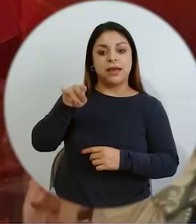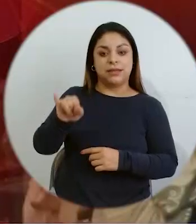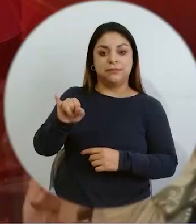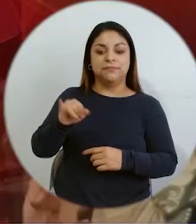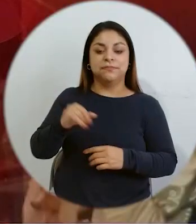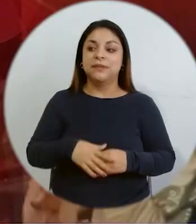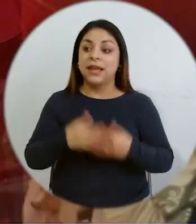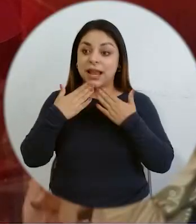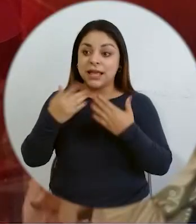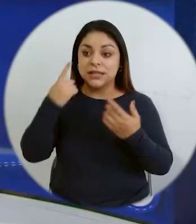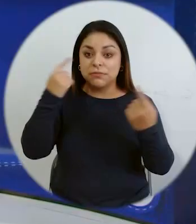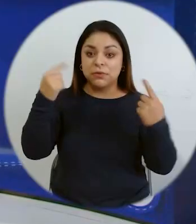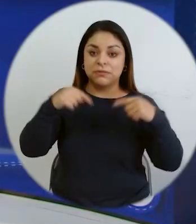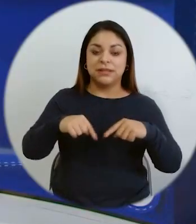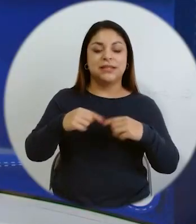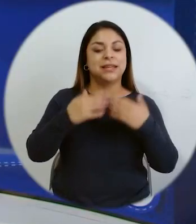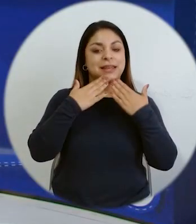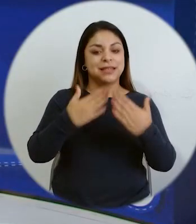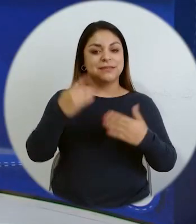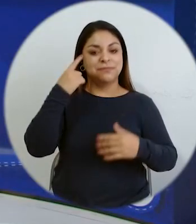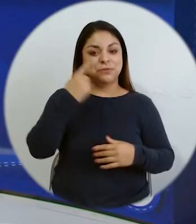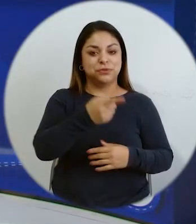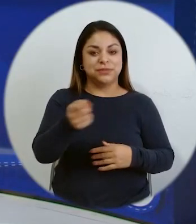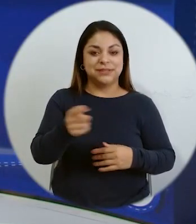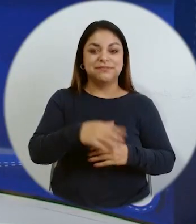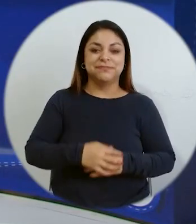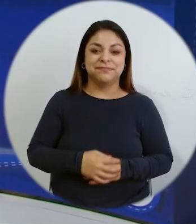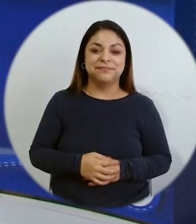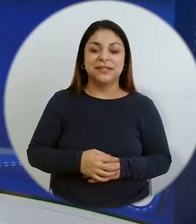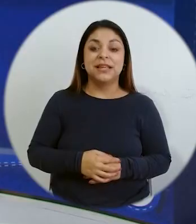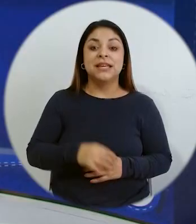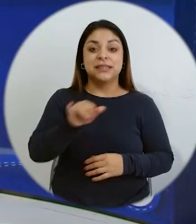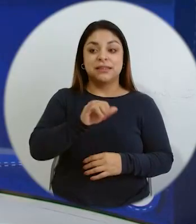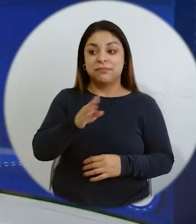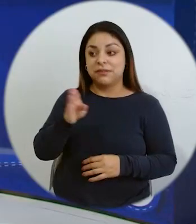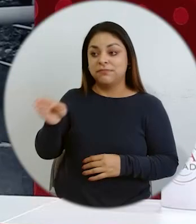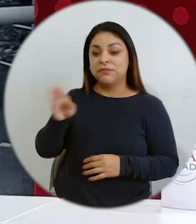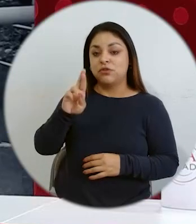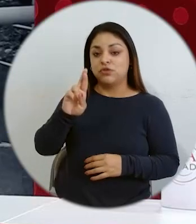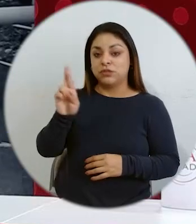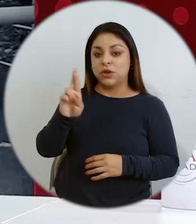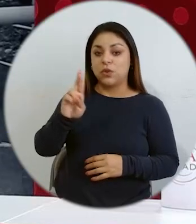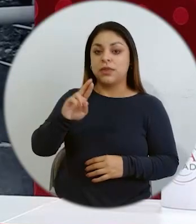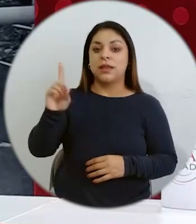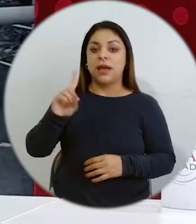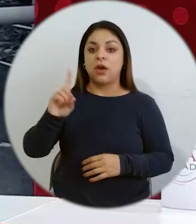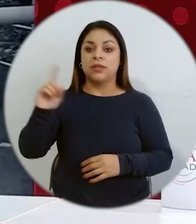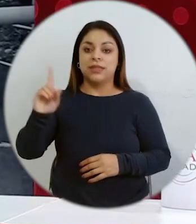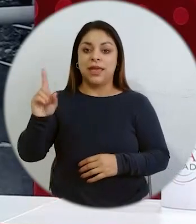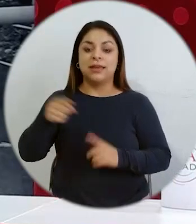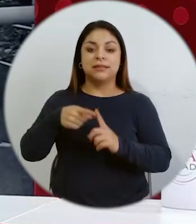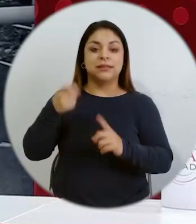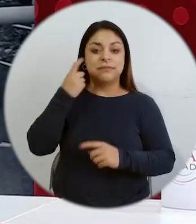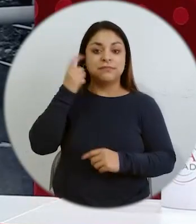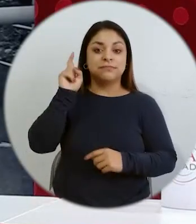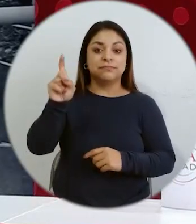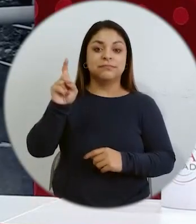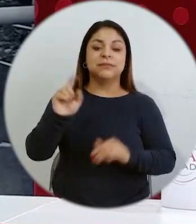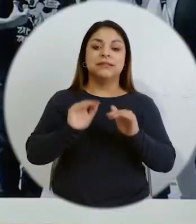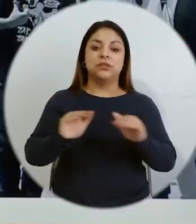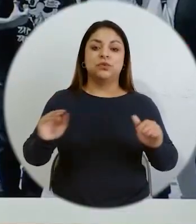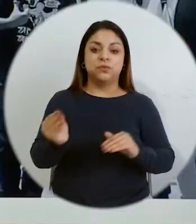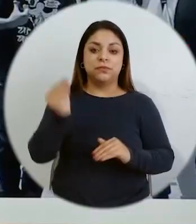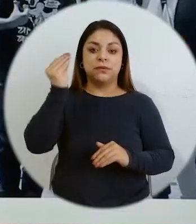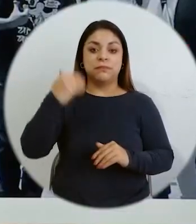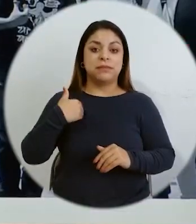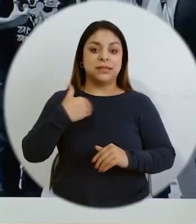Claro que sí, gracias a ustedes. Y también nos acompaña Rocío de la O Díaz, de la Fiscalía de Niñez y Adolescencia del Ministerio Público. Muchas gracias por